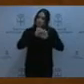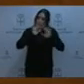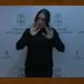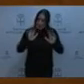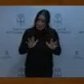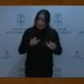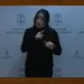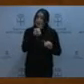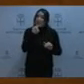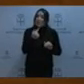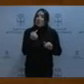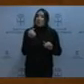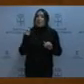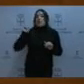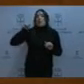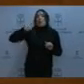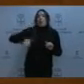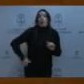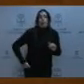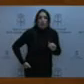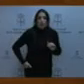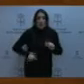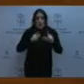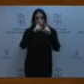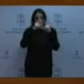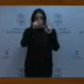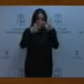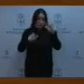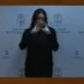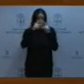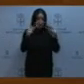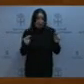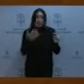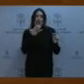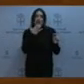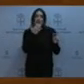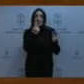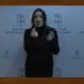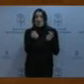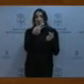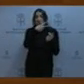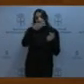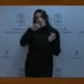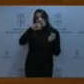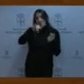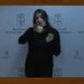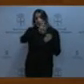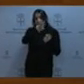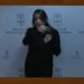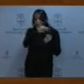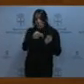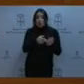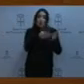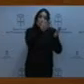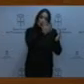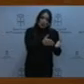grandes fortunas y los asturianos que tienen un caudal de 200.000 euros, usted